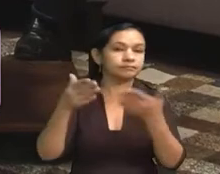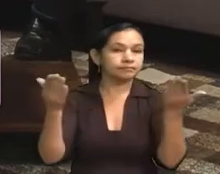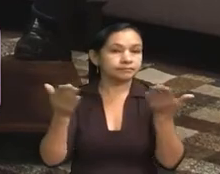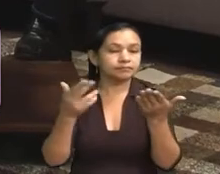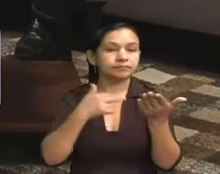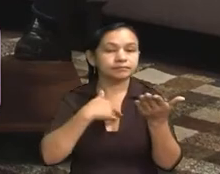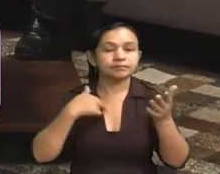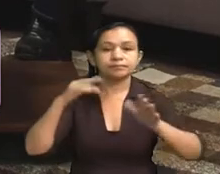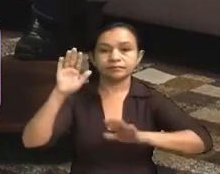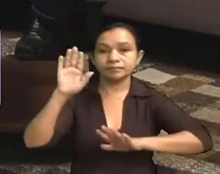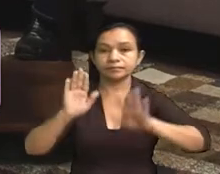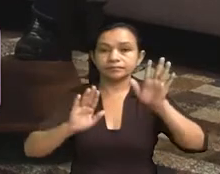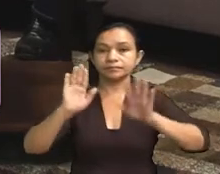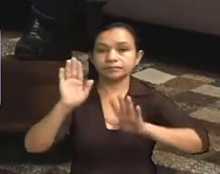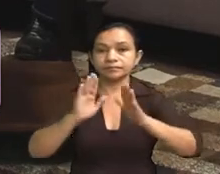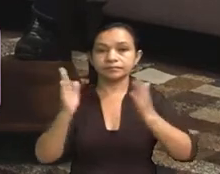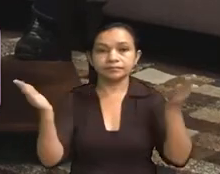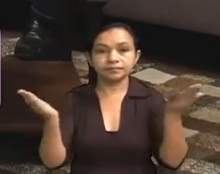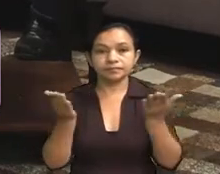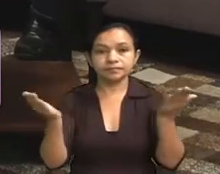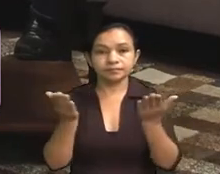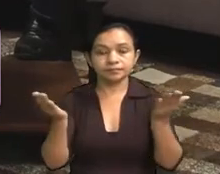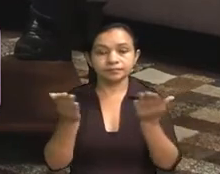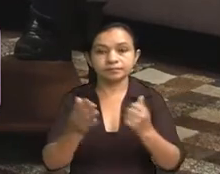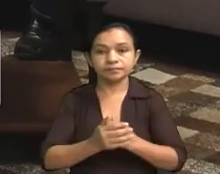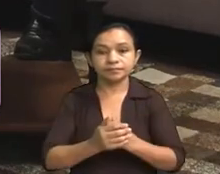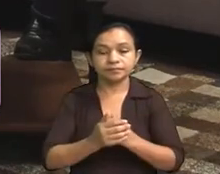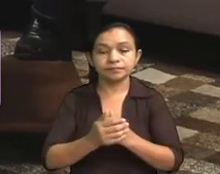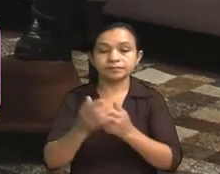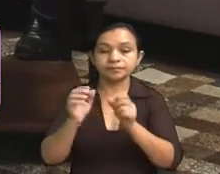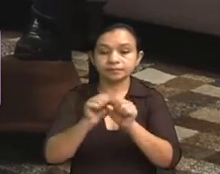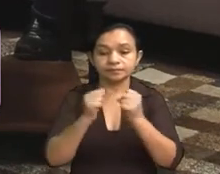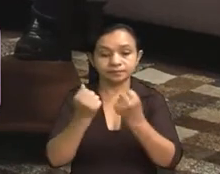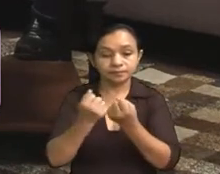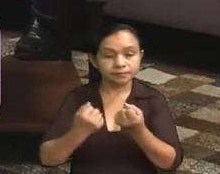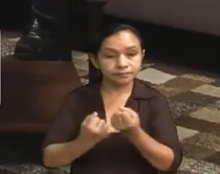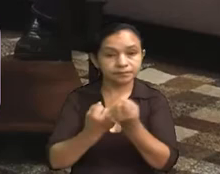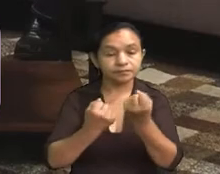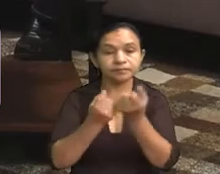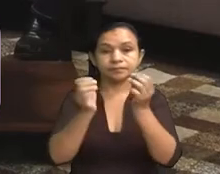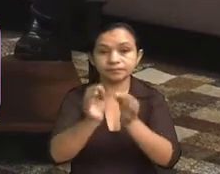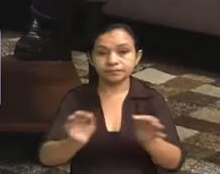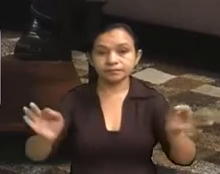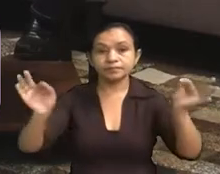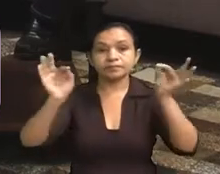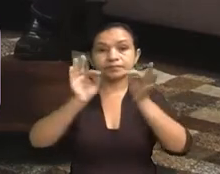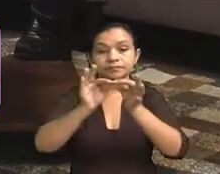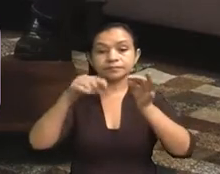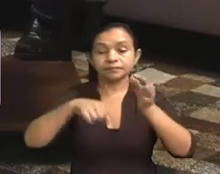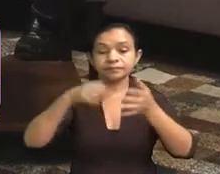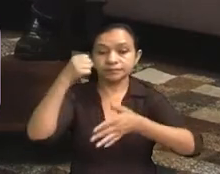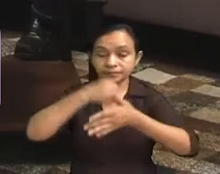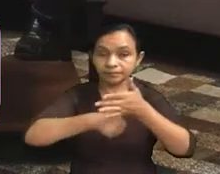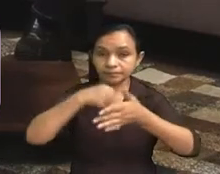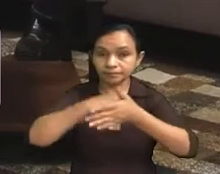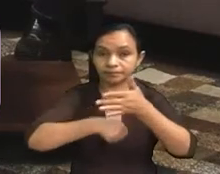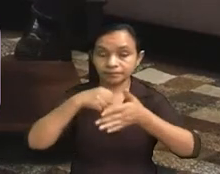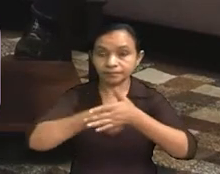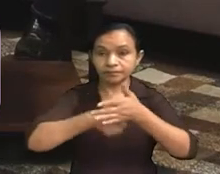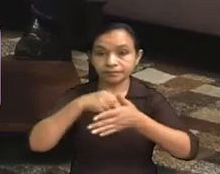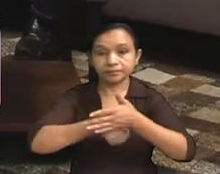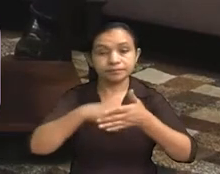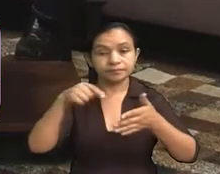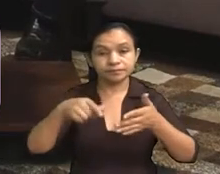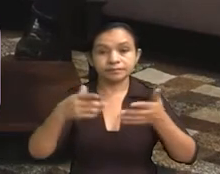está participando como un socio importante de este esfuerzo,